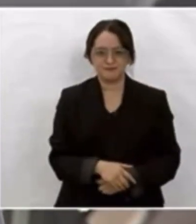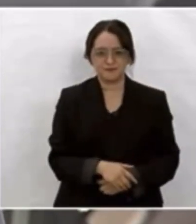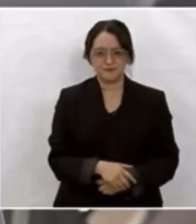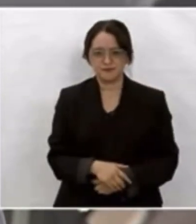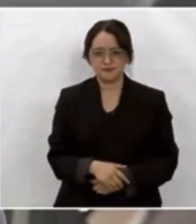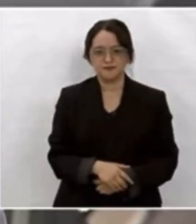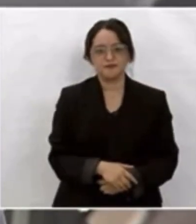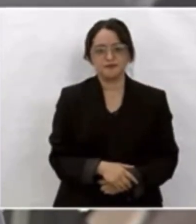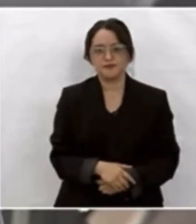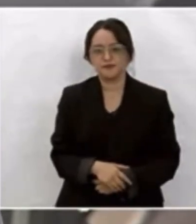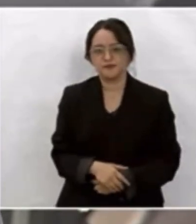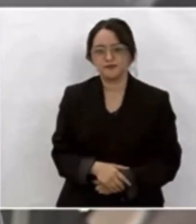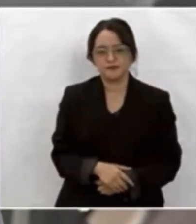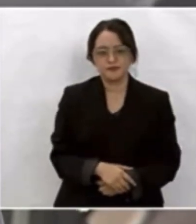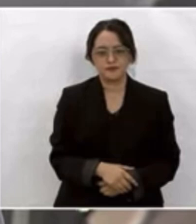También,